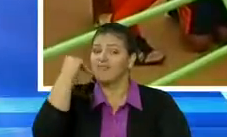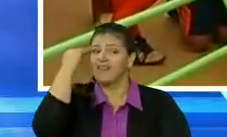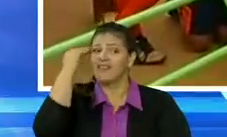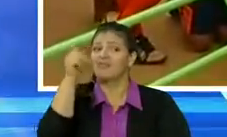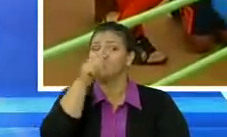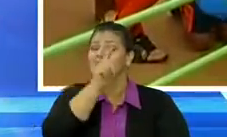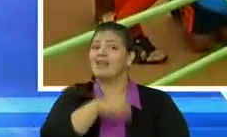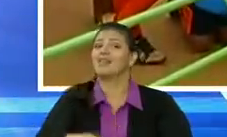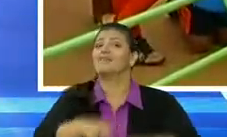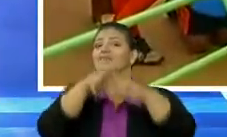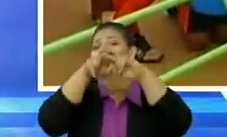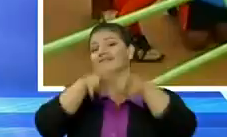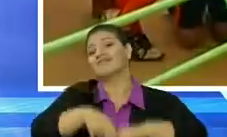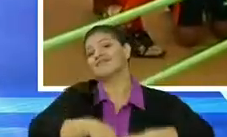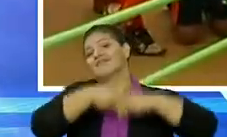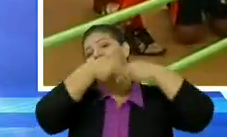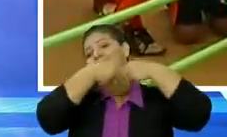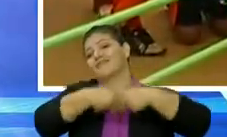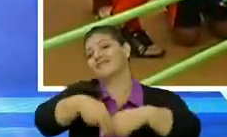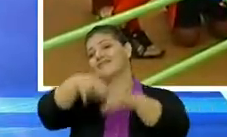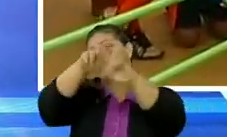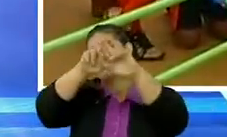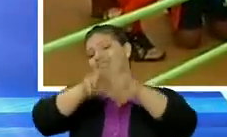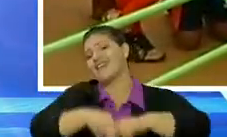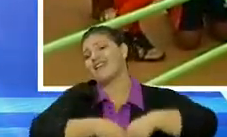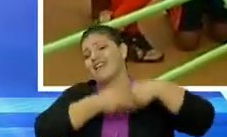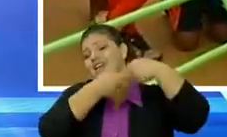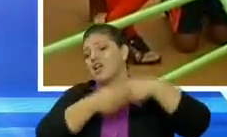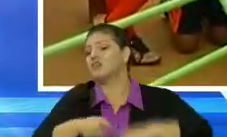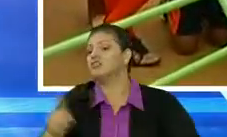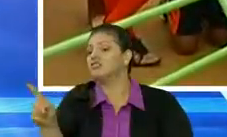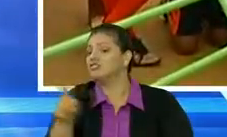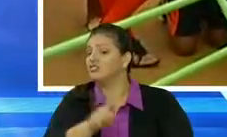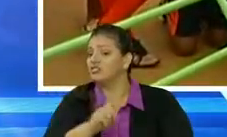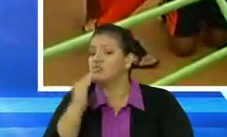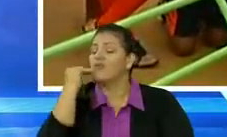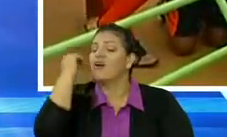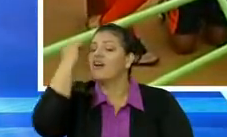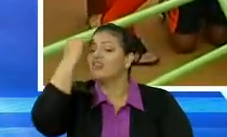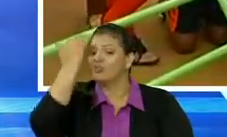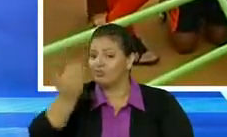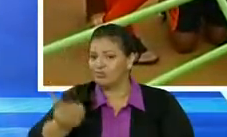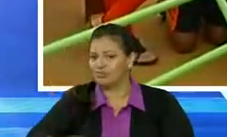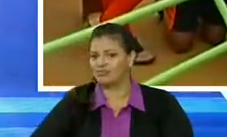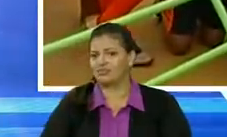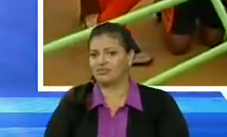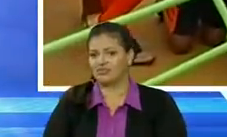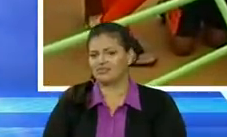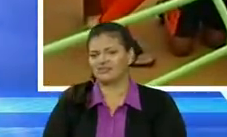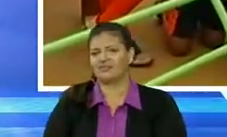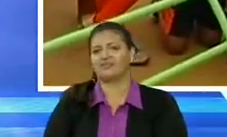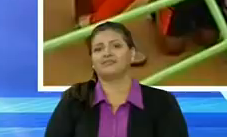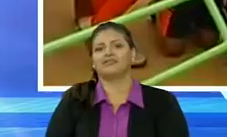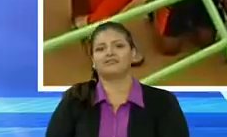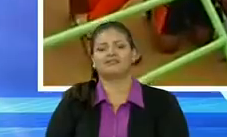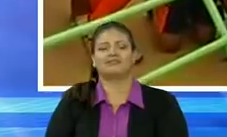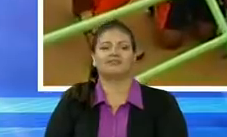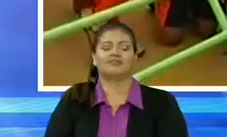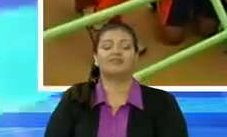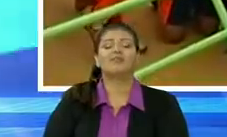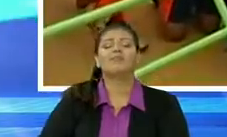yo veo de lejitos. Pero por el porte sí, dice. Por el porte sí, por el porte sí da. Claro. Así que vaya